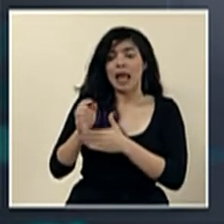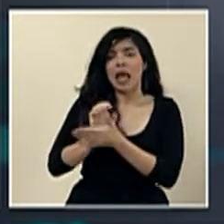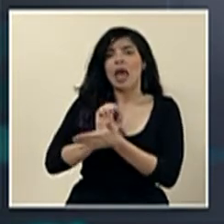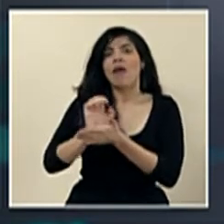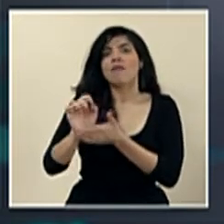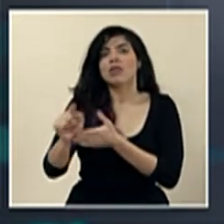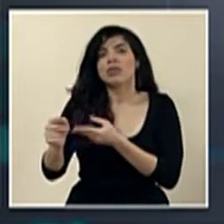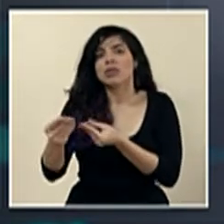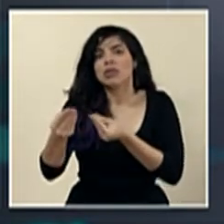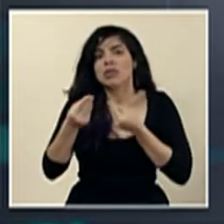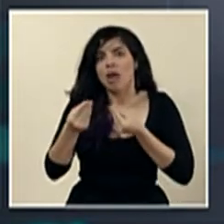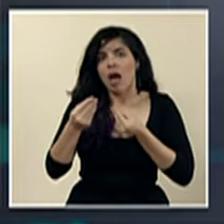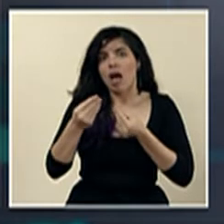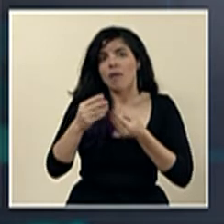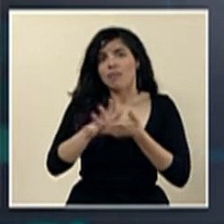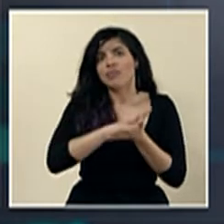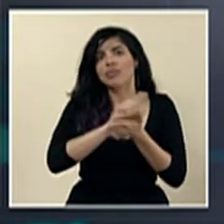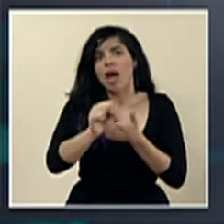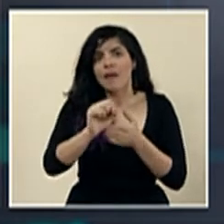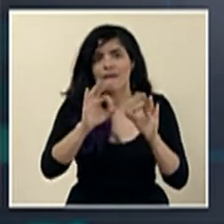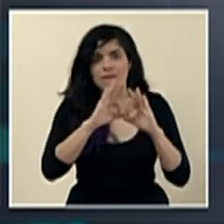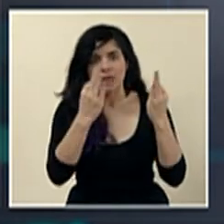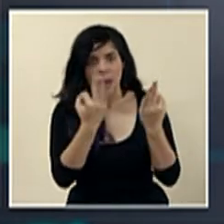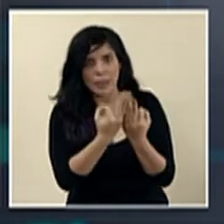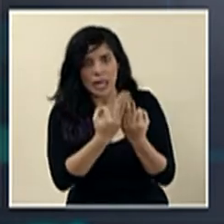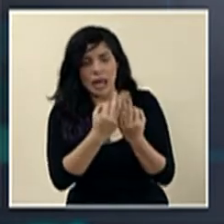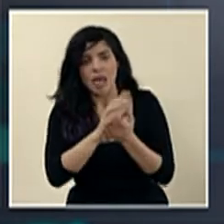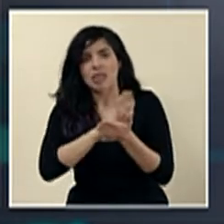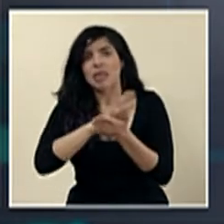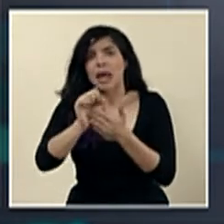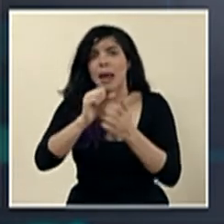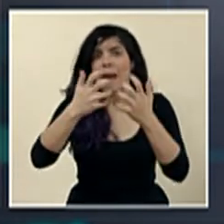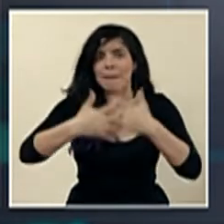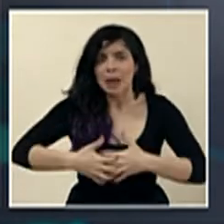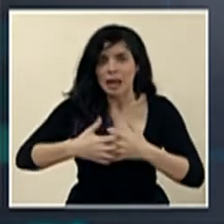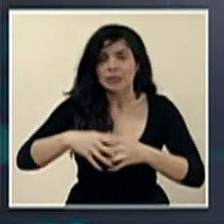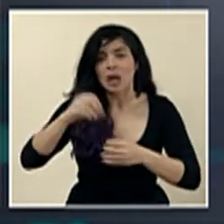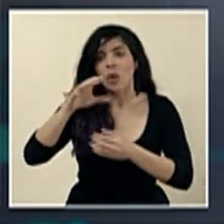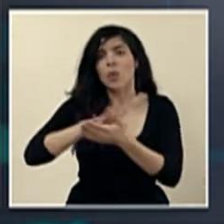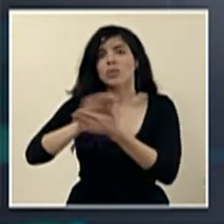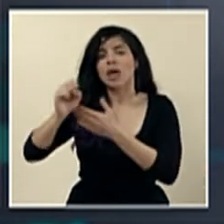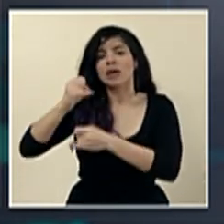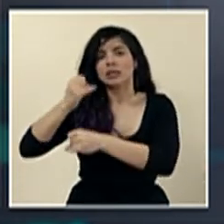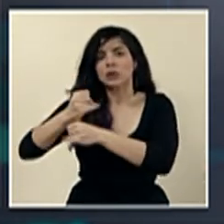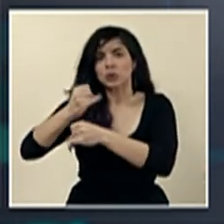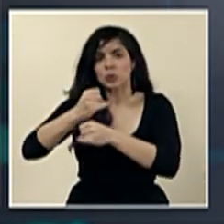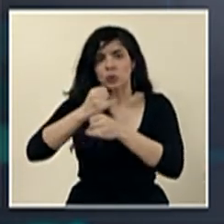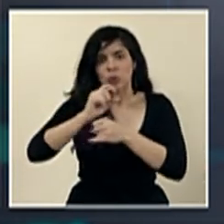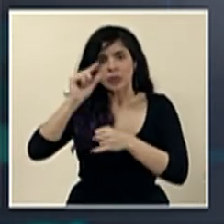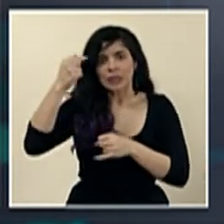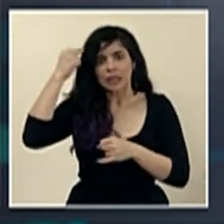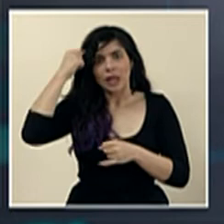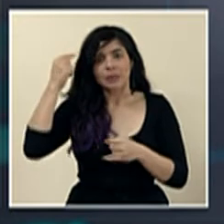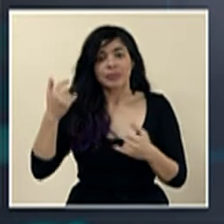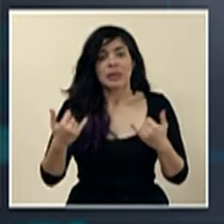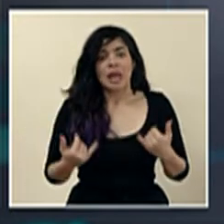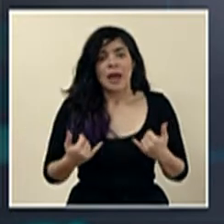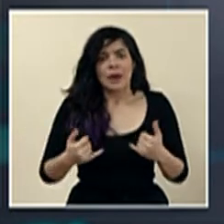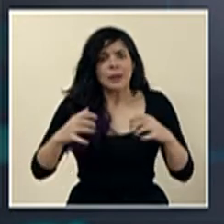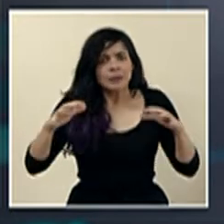un daño permanente a las familias, empresas y a las instituciones del Estado. Estamos